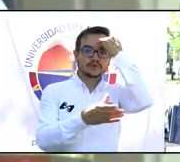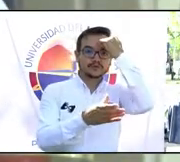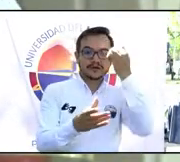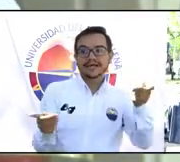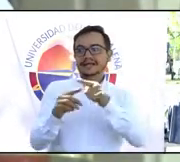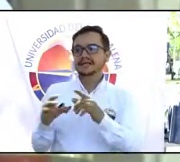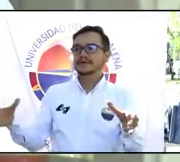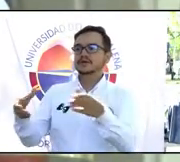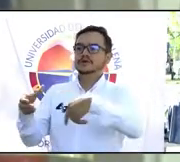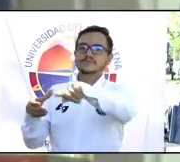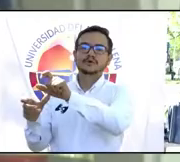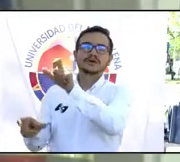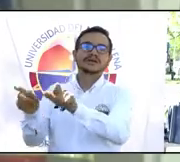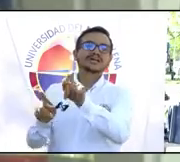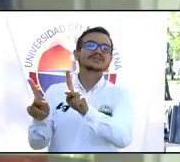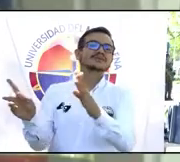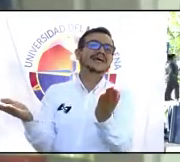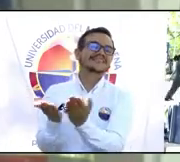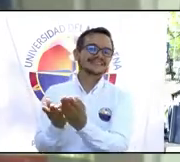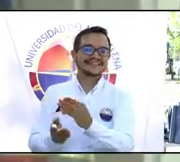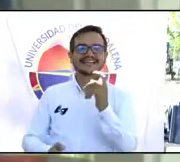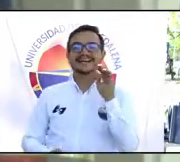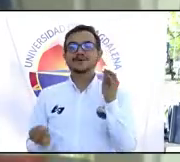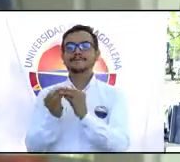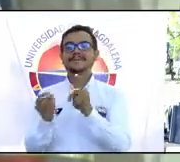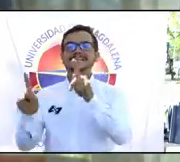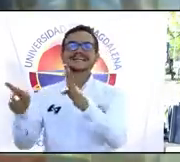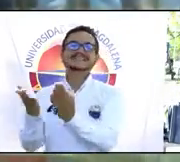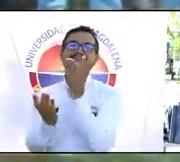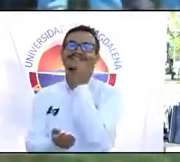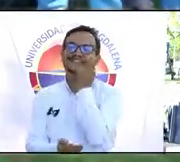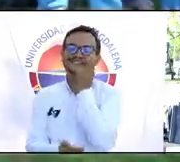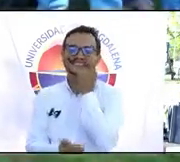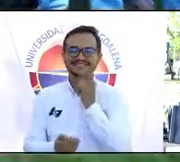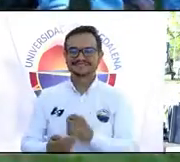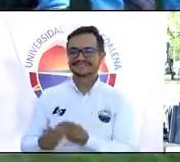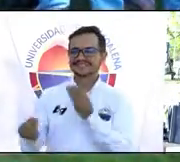y estudiantes por todo su compromiso con su formación. Muchas gracias.